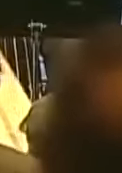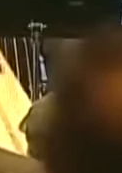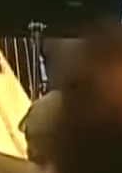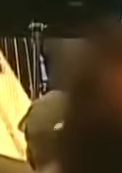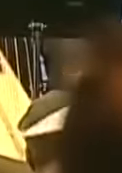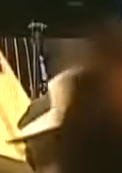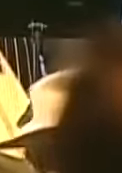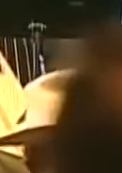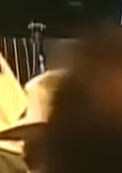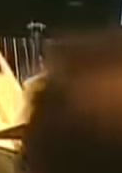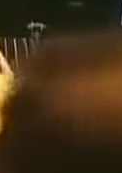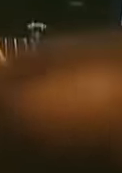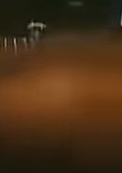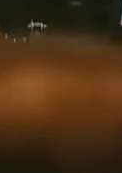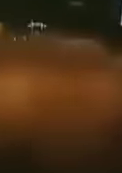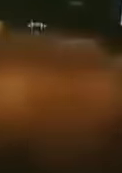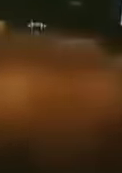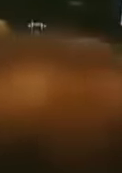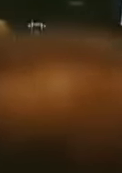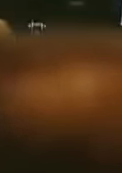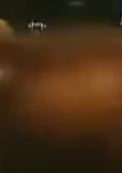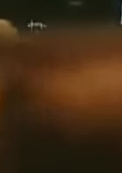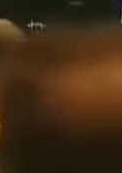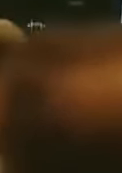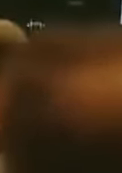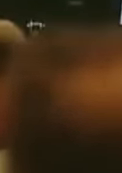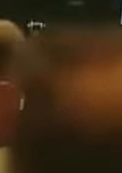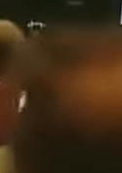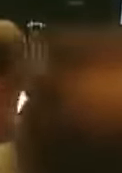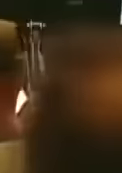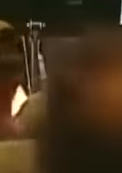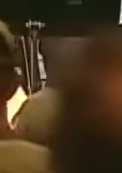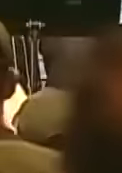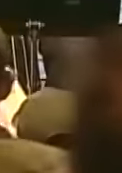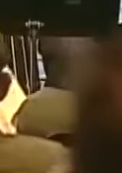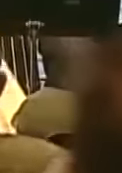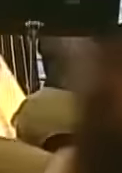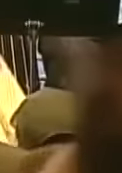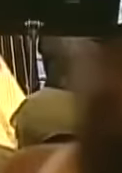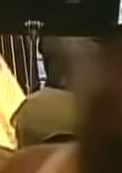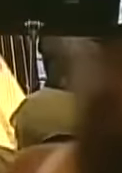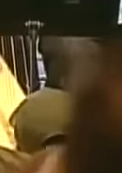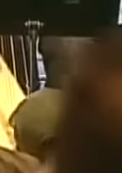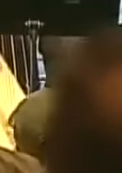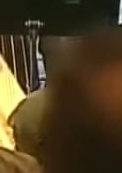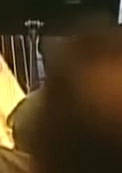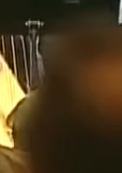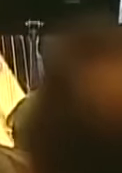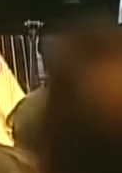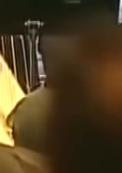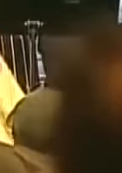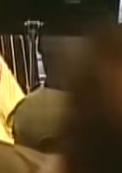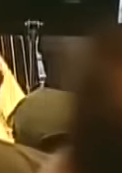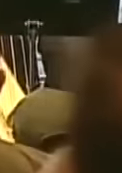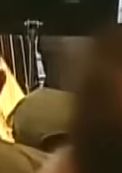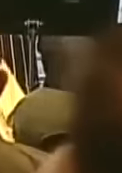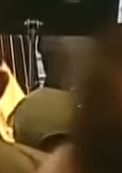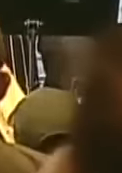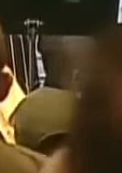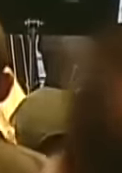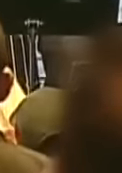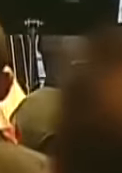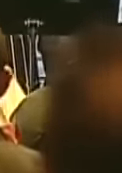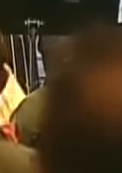confundidos. Que son en reclamación sin ninguna explicación. Hoy a mi pueblo le digo, lo que es mío no lo regalo, no lo presto,